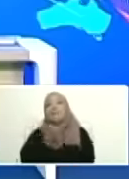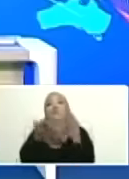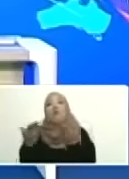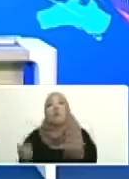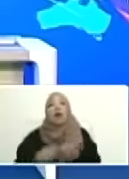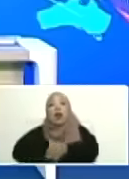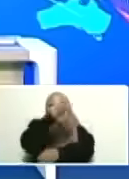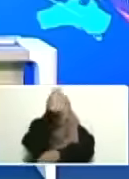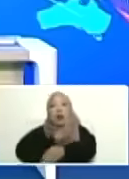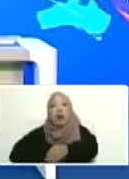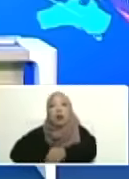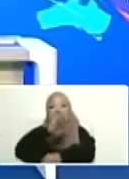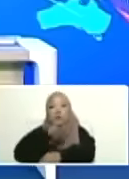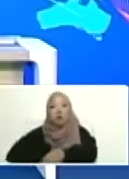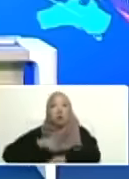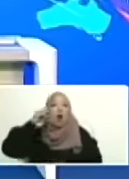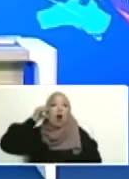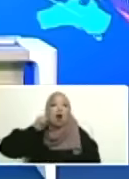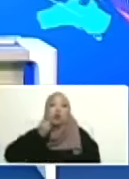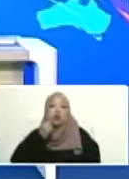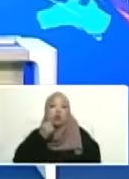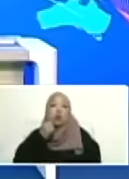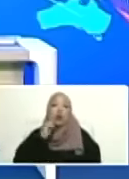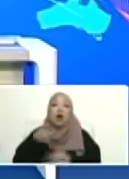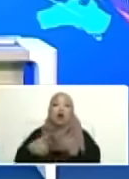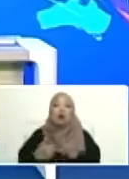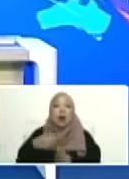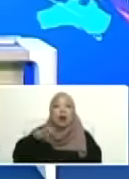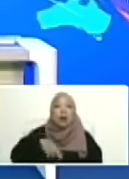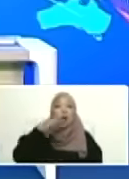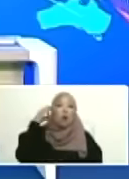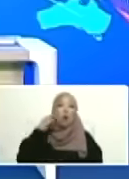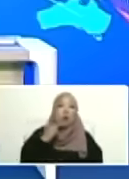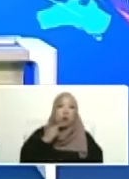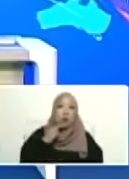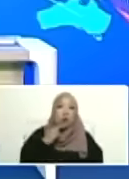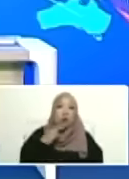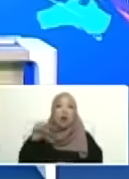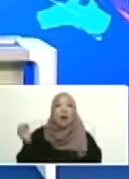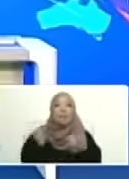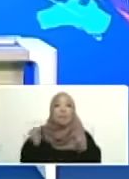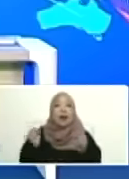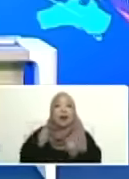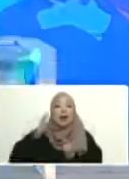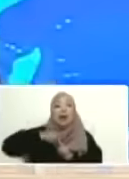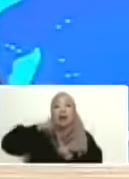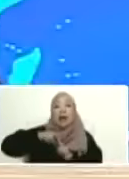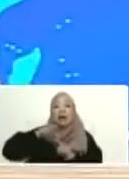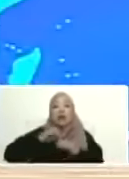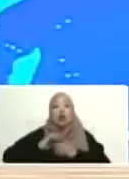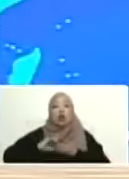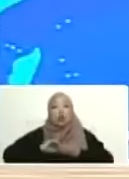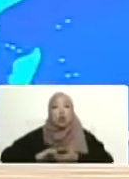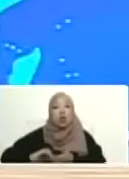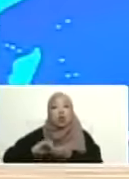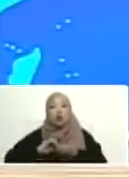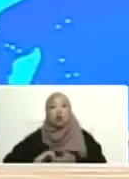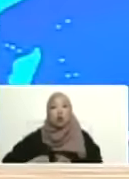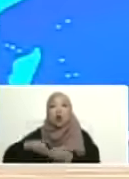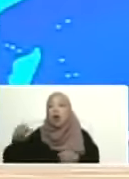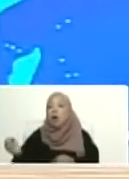Regresan al Oriente, regresan a la Guayana, regresan a los Andes, a trabajar la